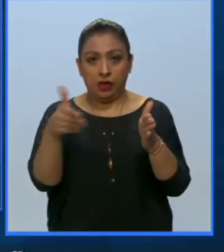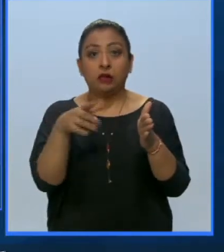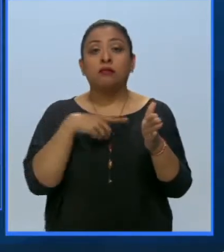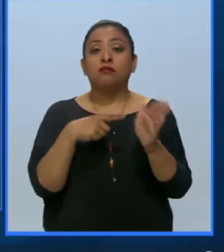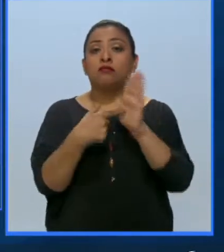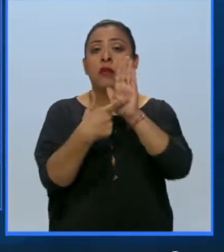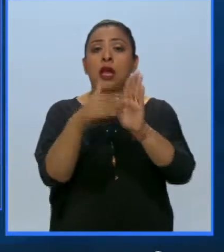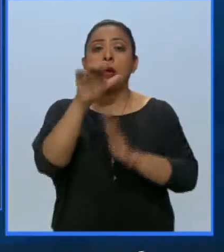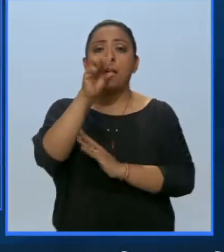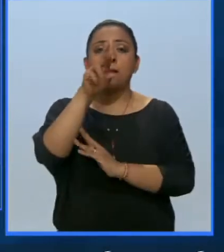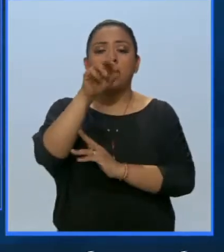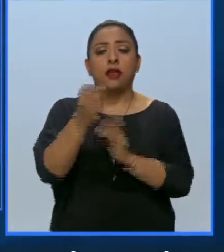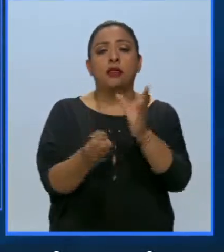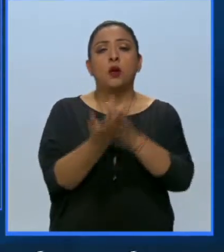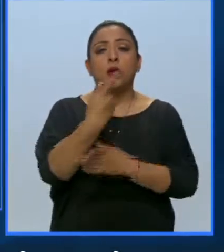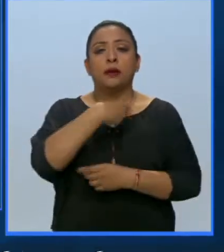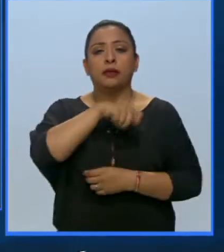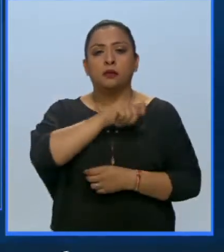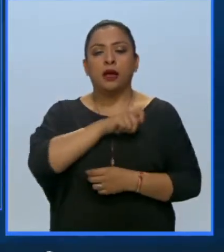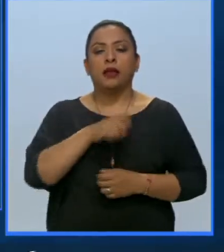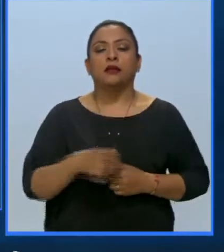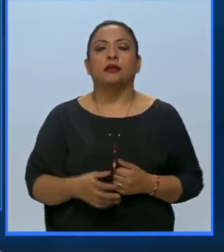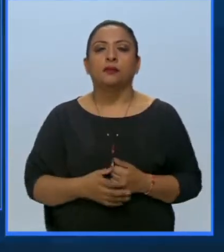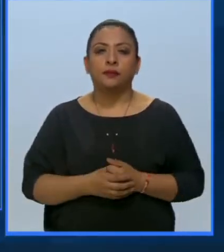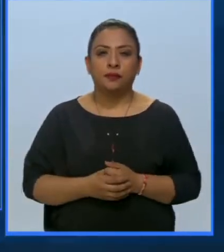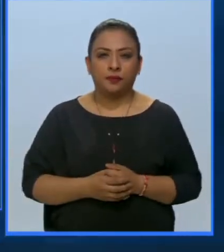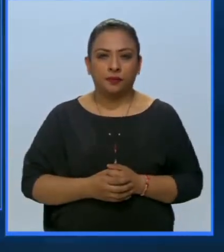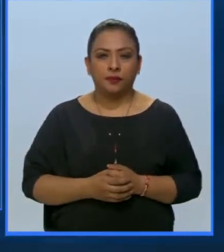la Camerata de la Nueva España.